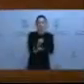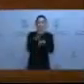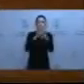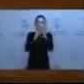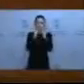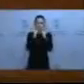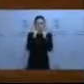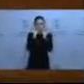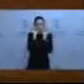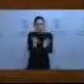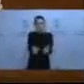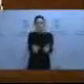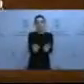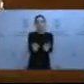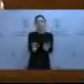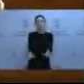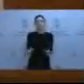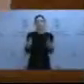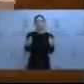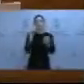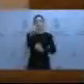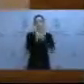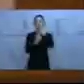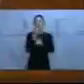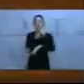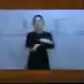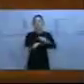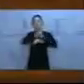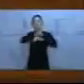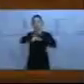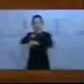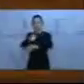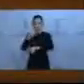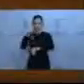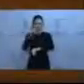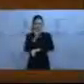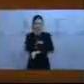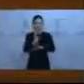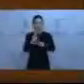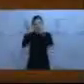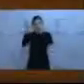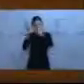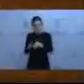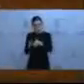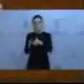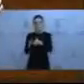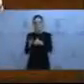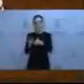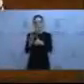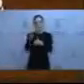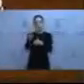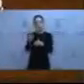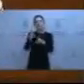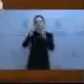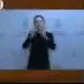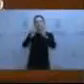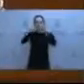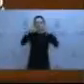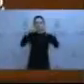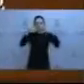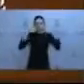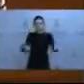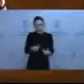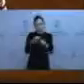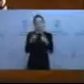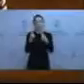la responsable económica de su Gobierno, pero usted, por extensión, tiene una experiencia en materia presupuestaria con